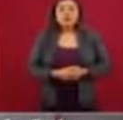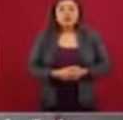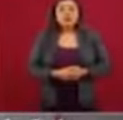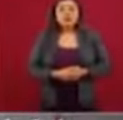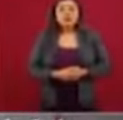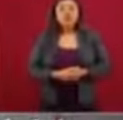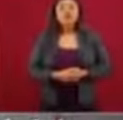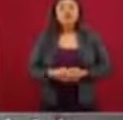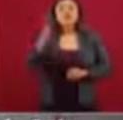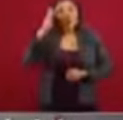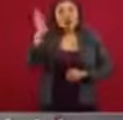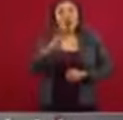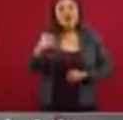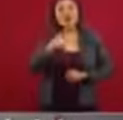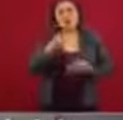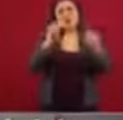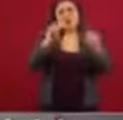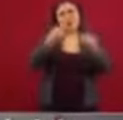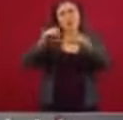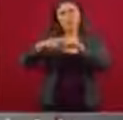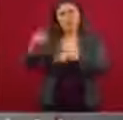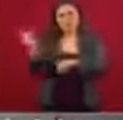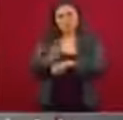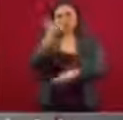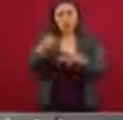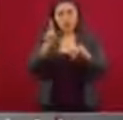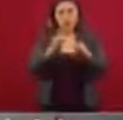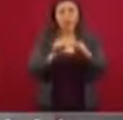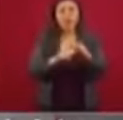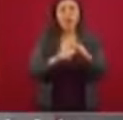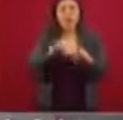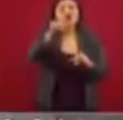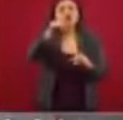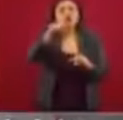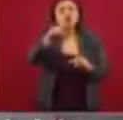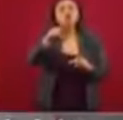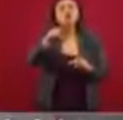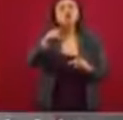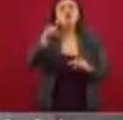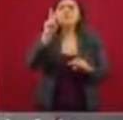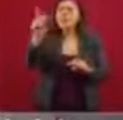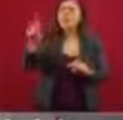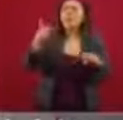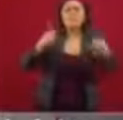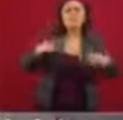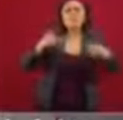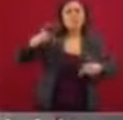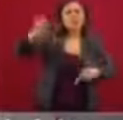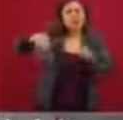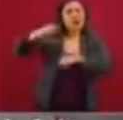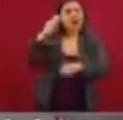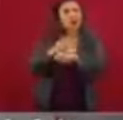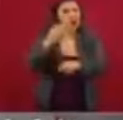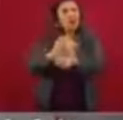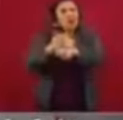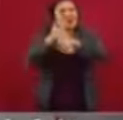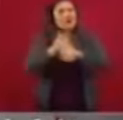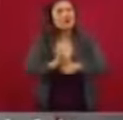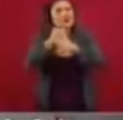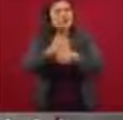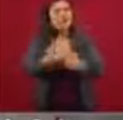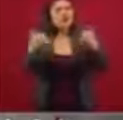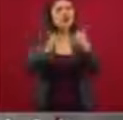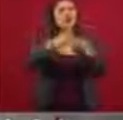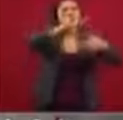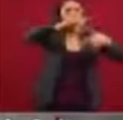hola presidente varias preguntas primero que mensaje les manda a aquellas personas que la verdad no lo están pasando bien después